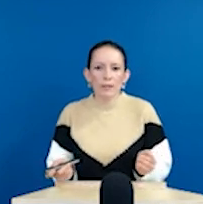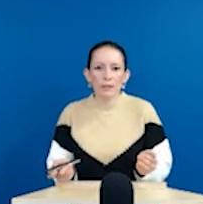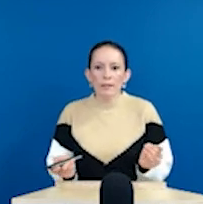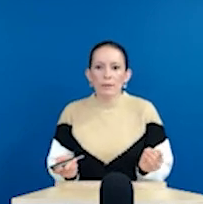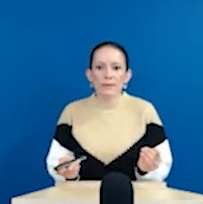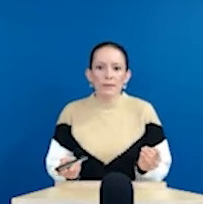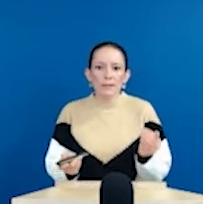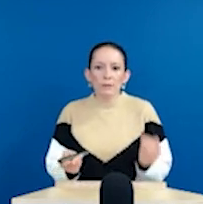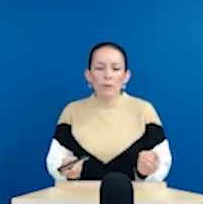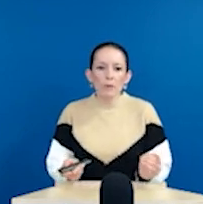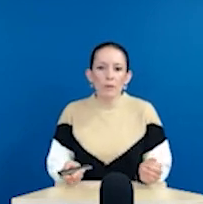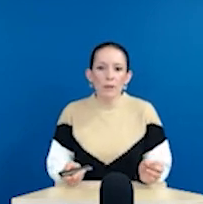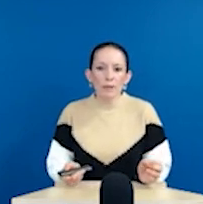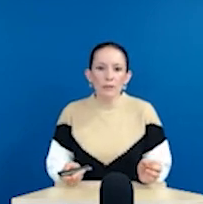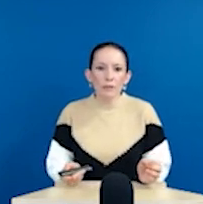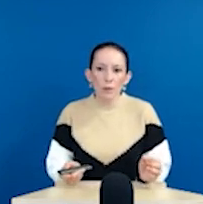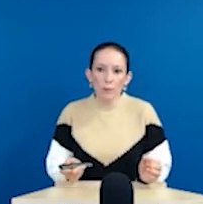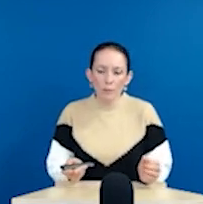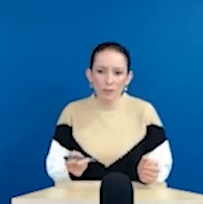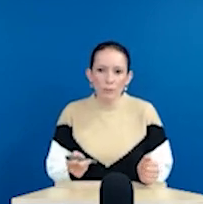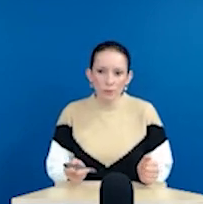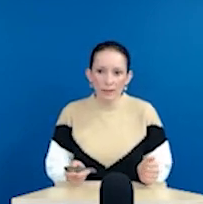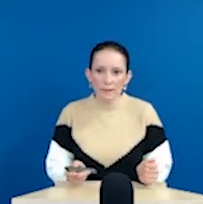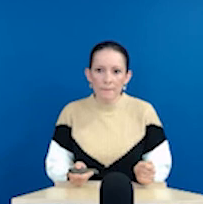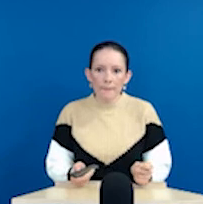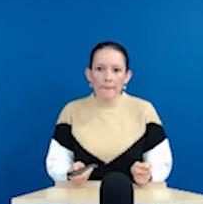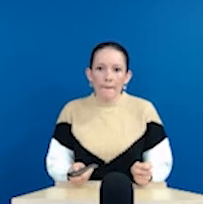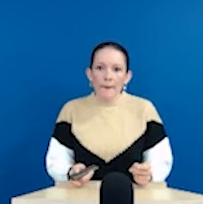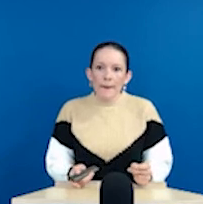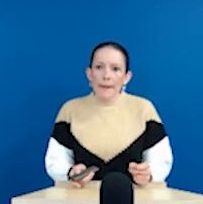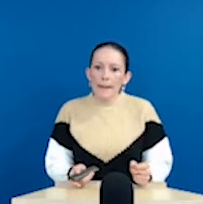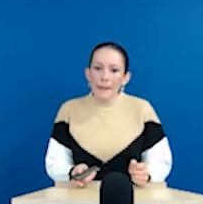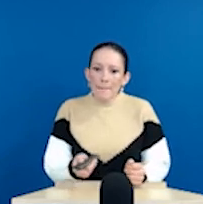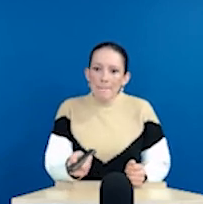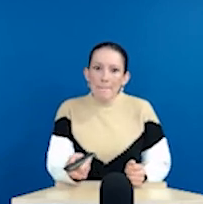la otra, entonces todo con la educación lo podemos ajustar.